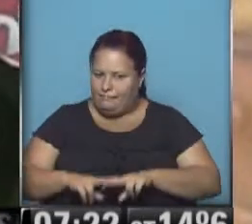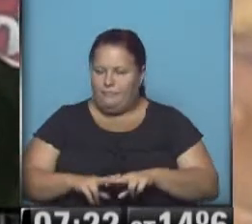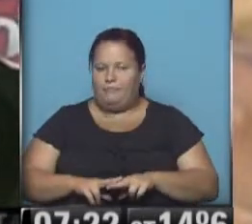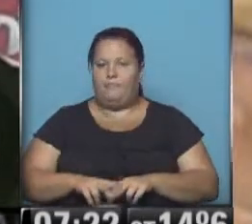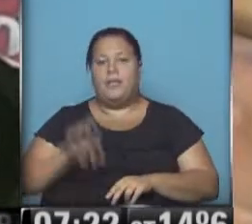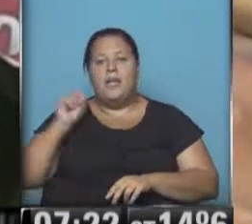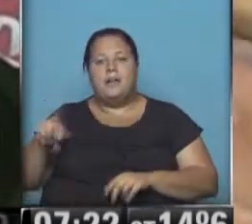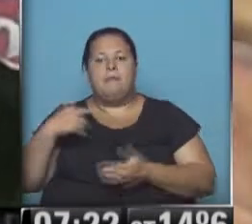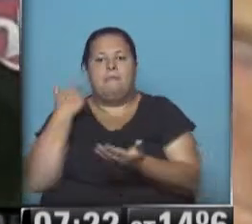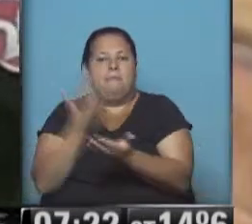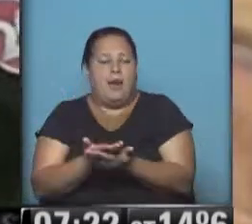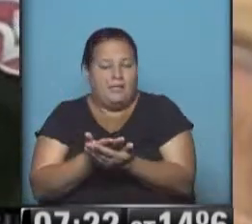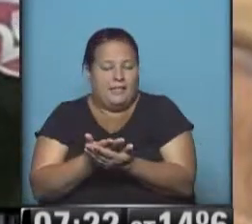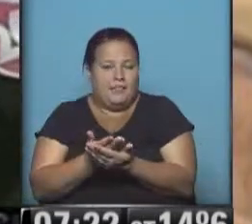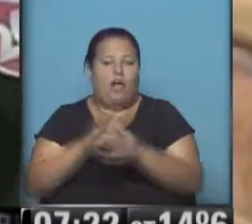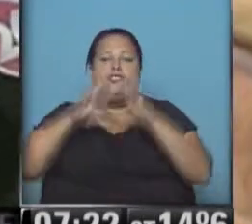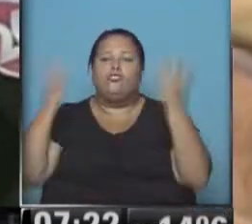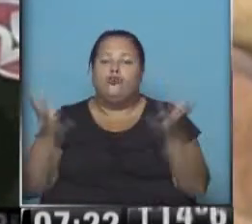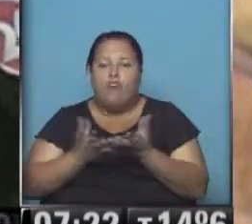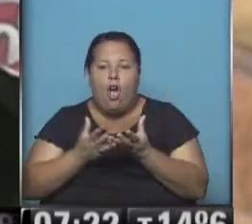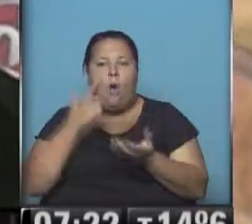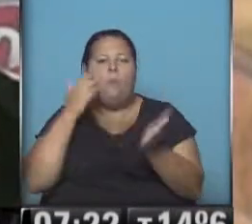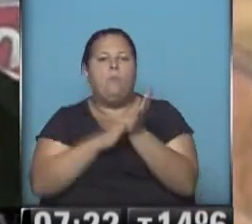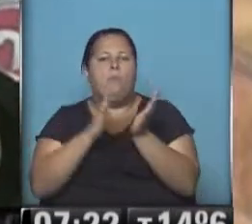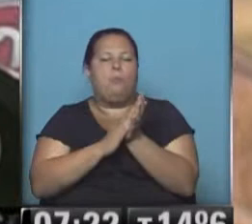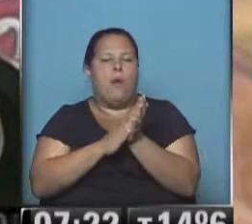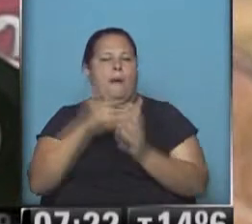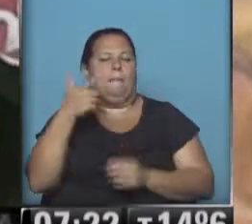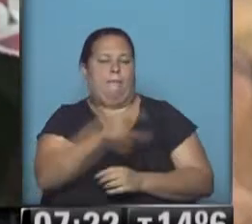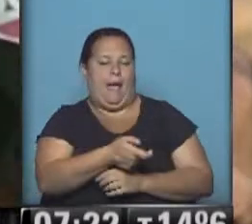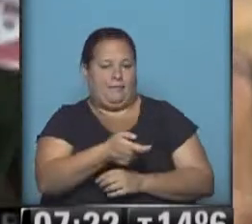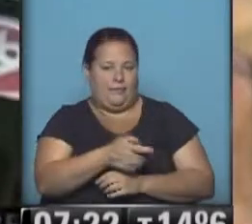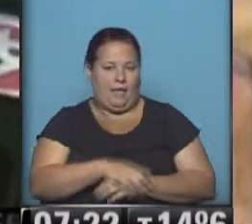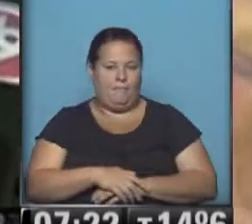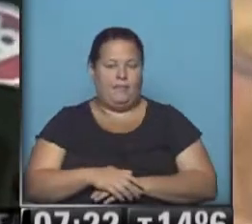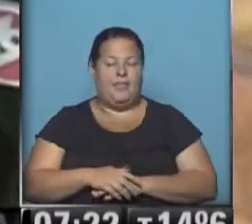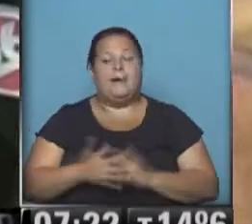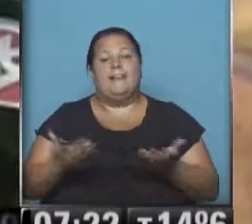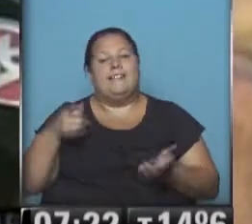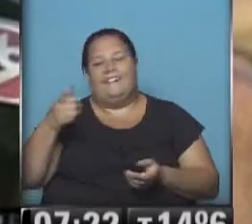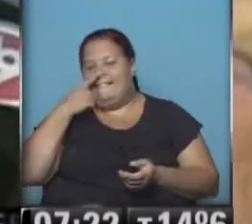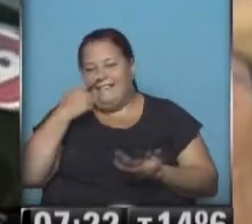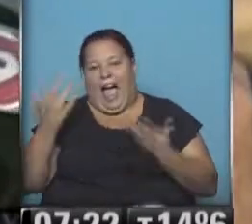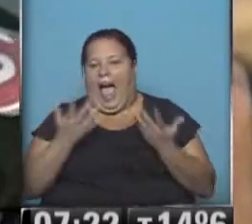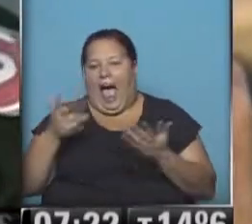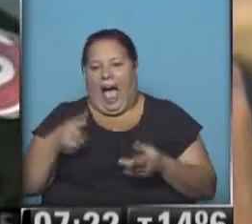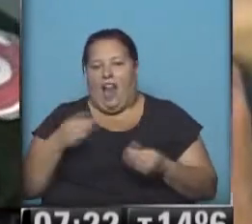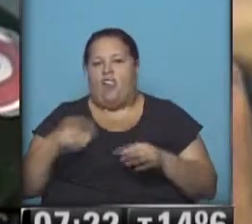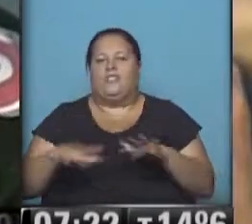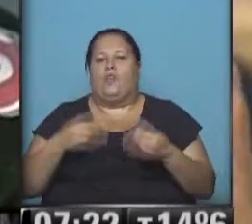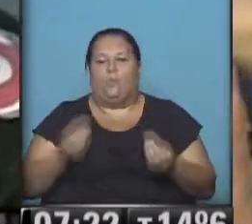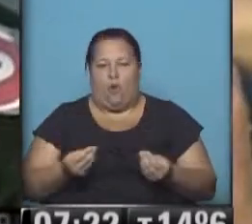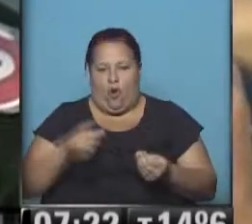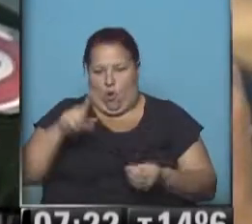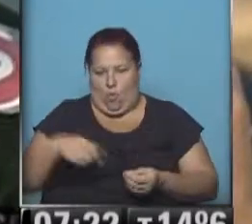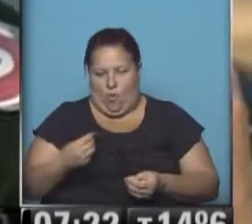su propia presentación es todo dirigida hacia demostrar que es un homicidio. Algún interés tendrá en hacer esa situación.